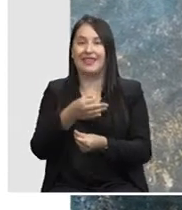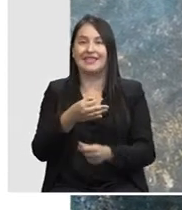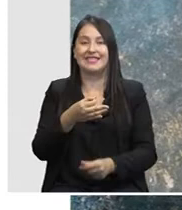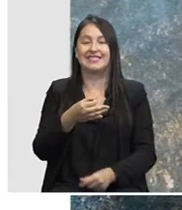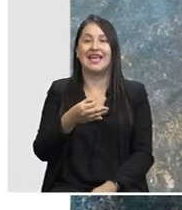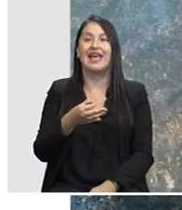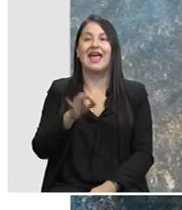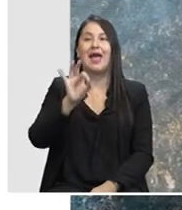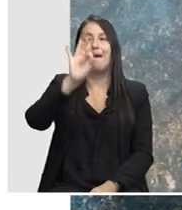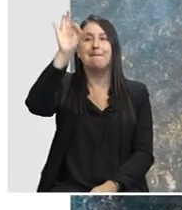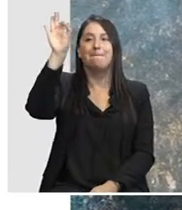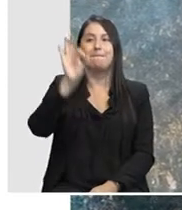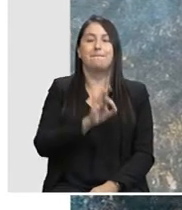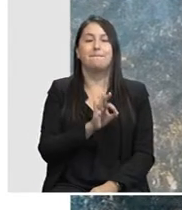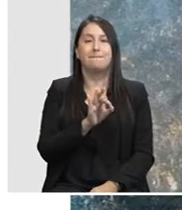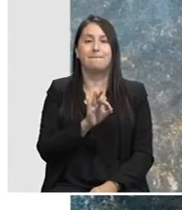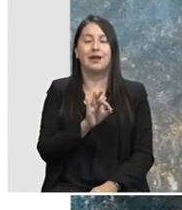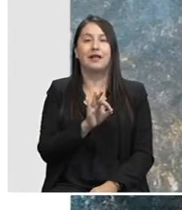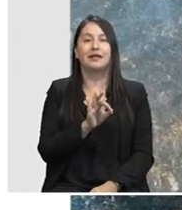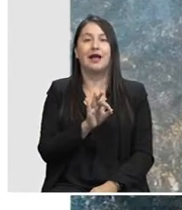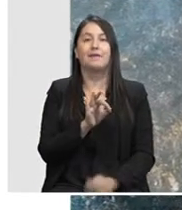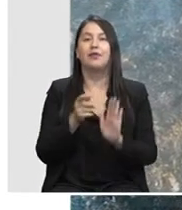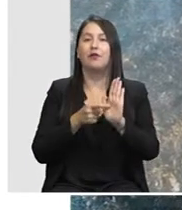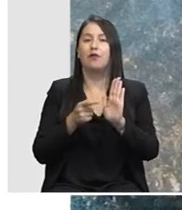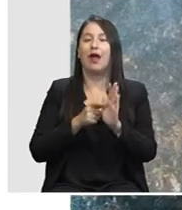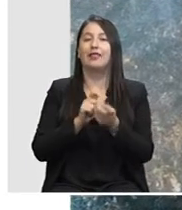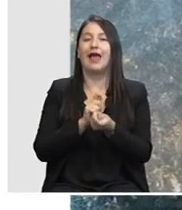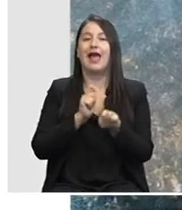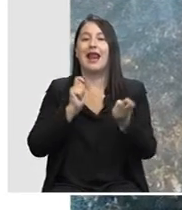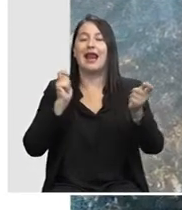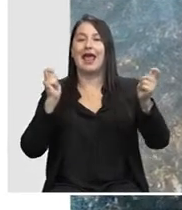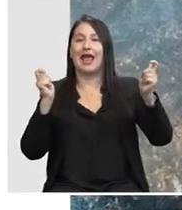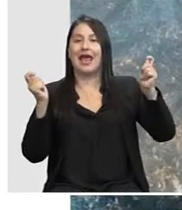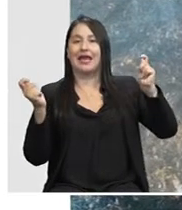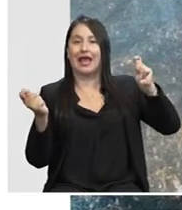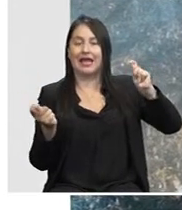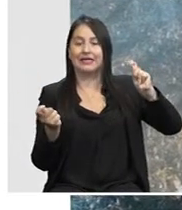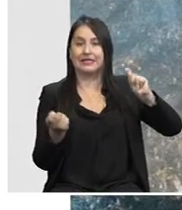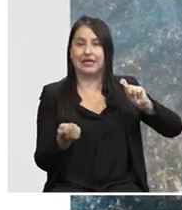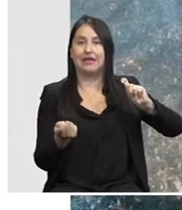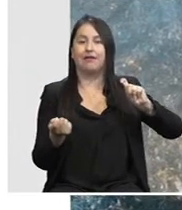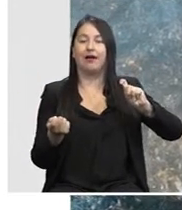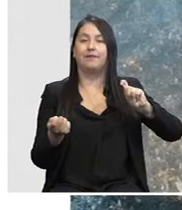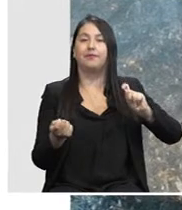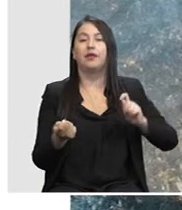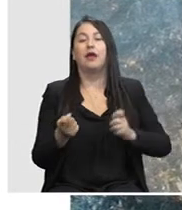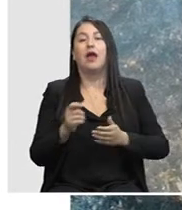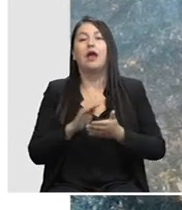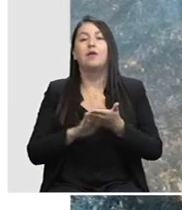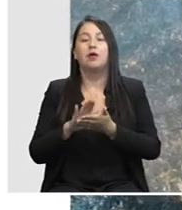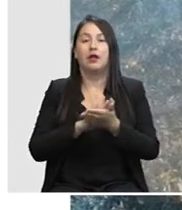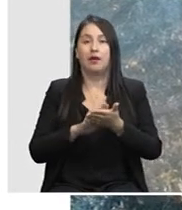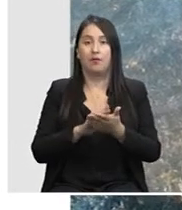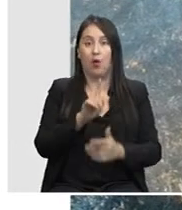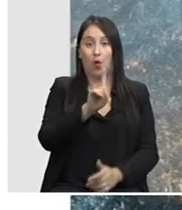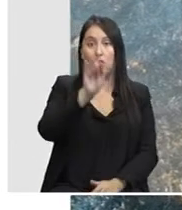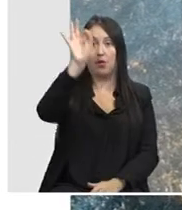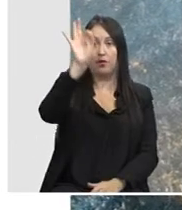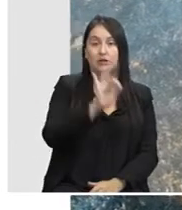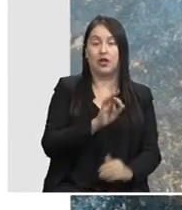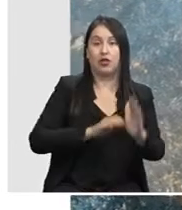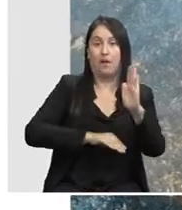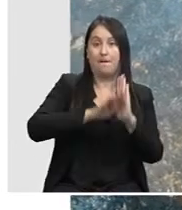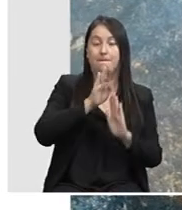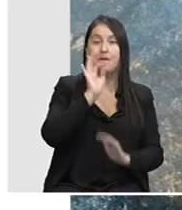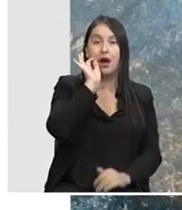efectivas de tributación regresivas, que lo que significa que cuando uno mira acá, por ejemplo, al interior del 1% más rico, las